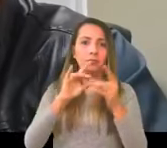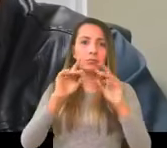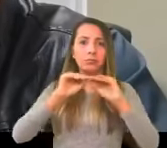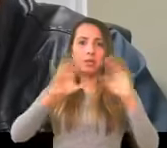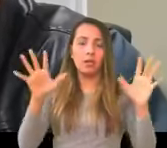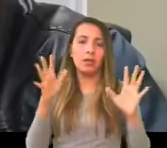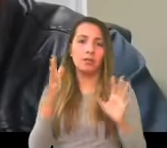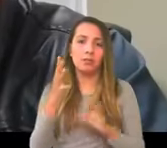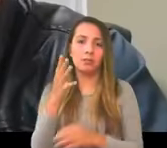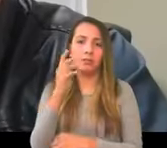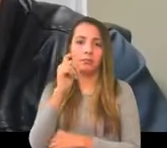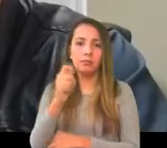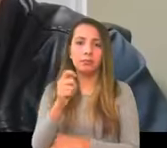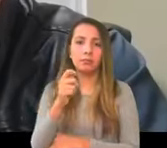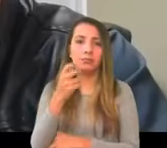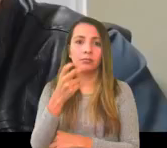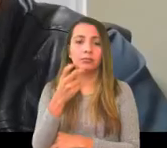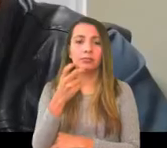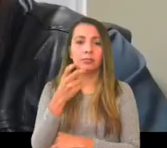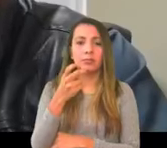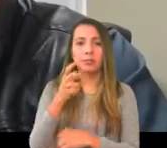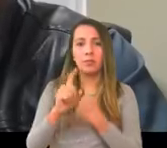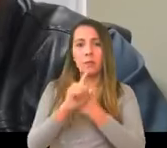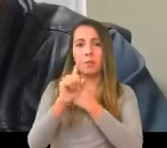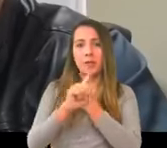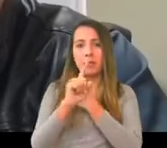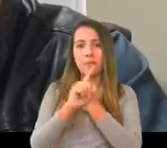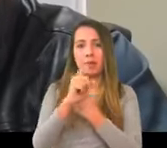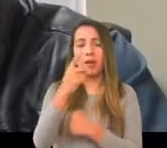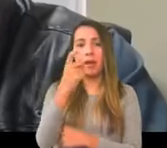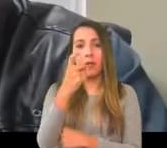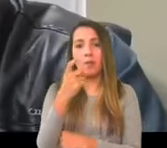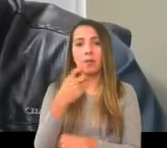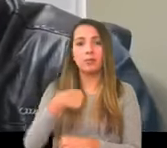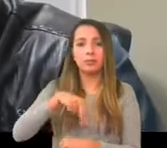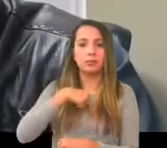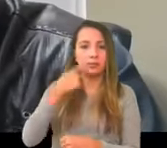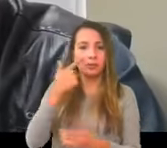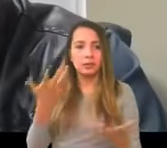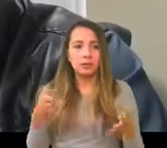del servicio dadas las condiciones de la infraestructura, y que estamos trabajando para eso.